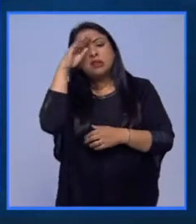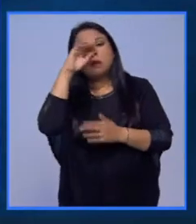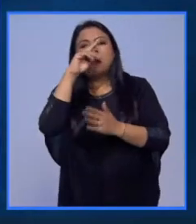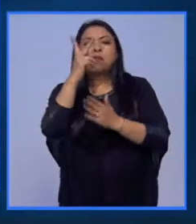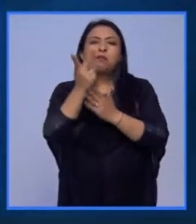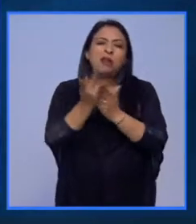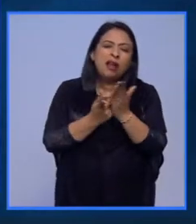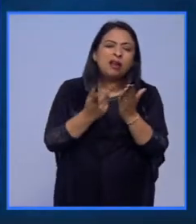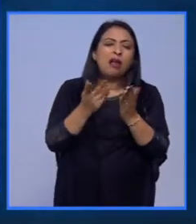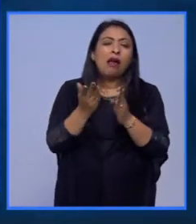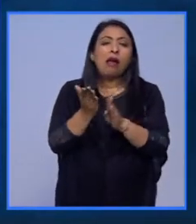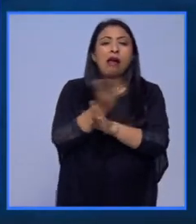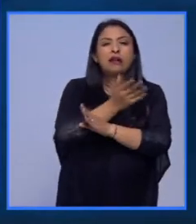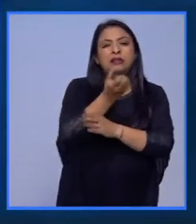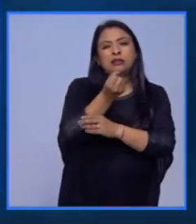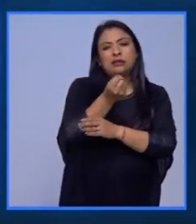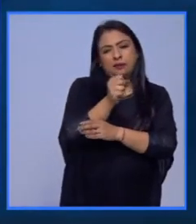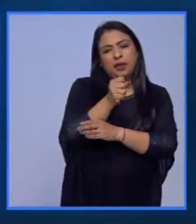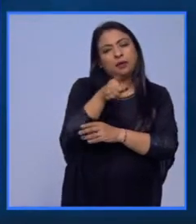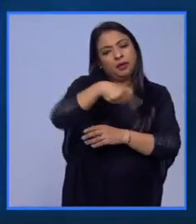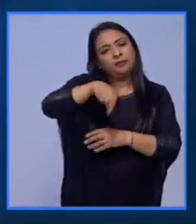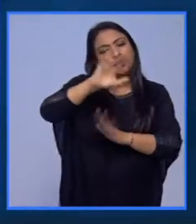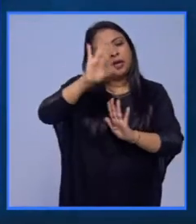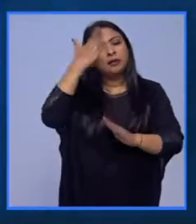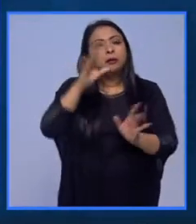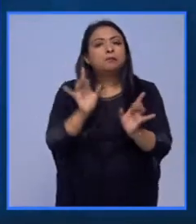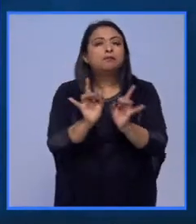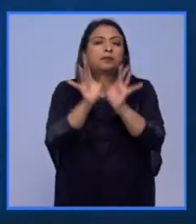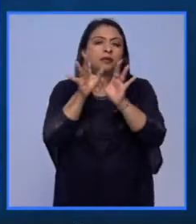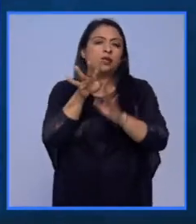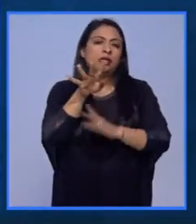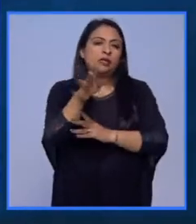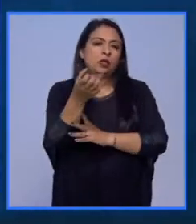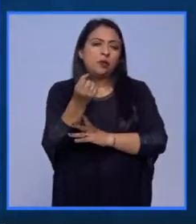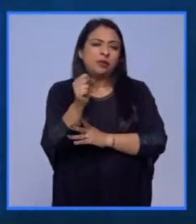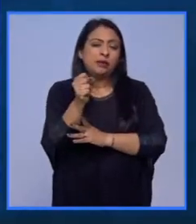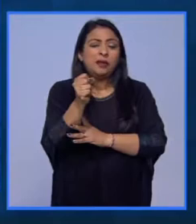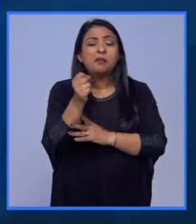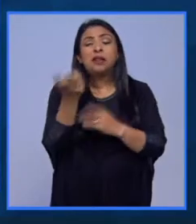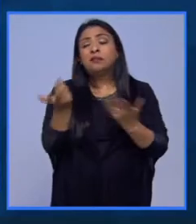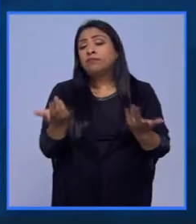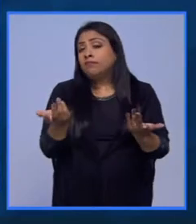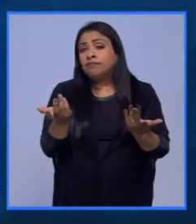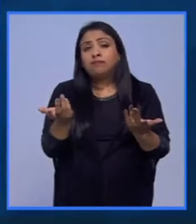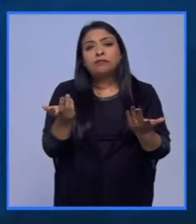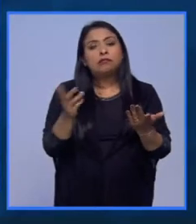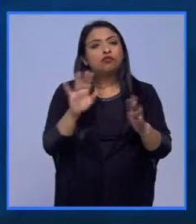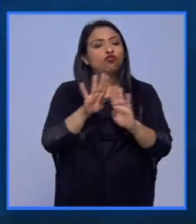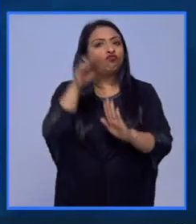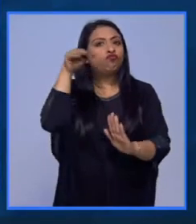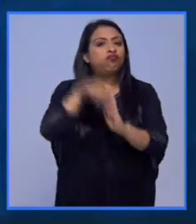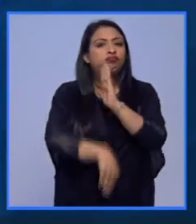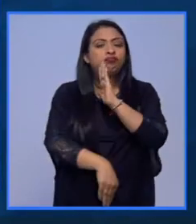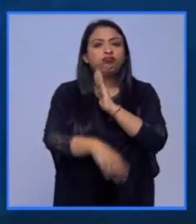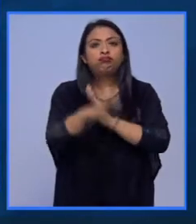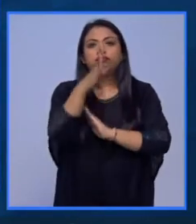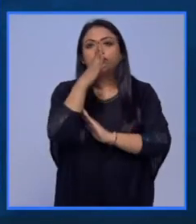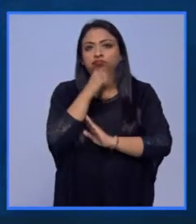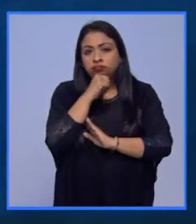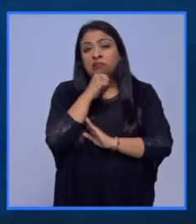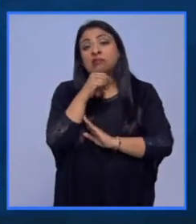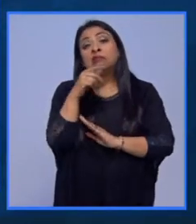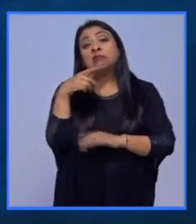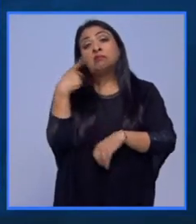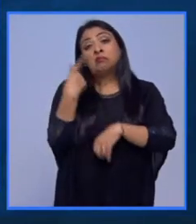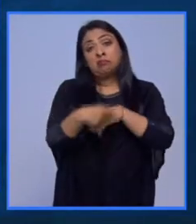para septiembre. Y bueno, como todos sabemos, por el evento del 19 de septiembre prácticamente se cae todo. Corría el